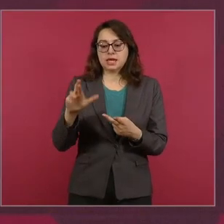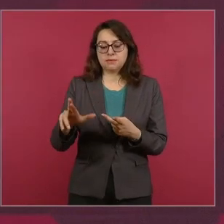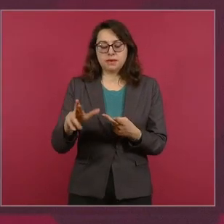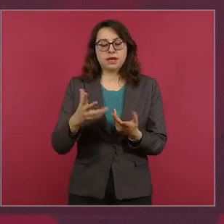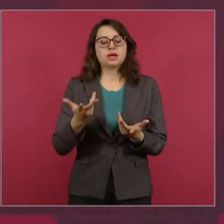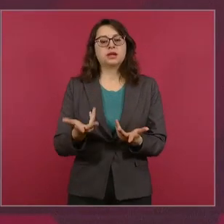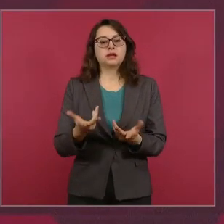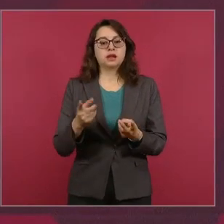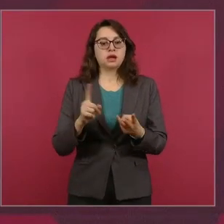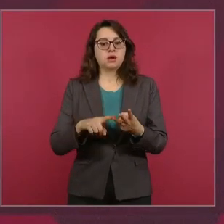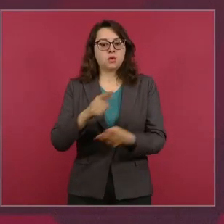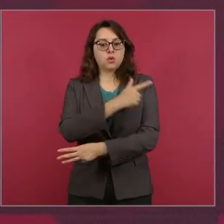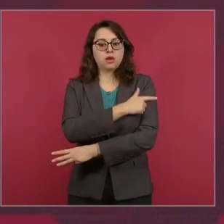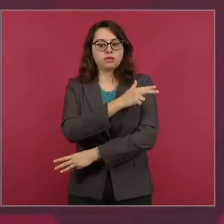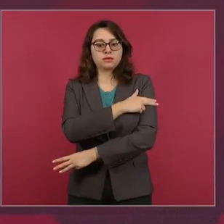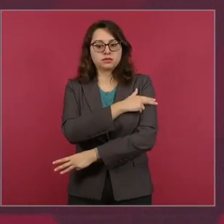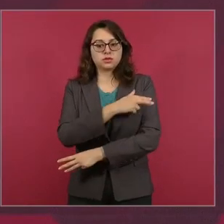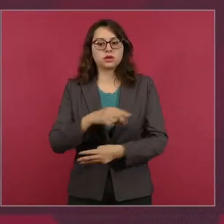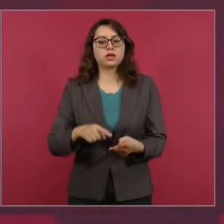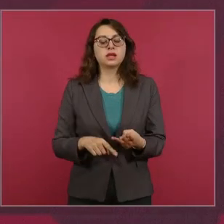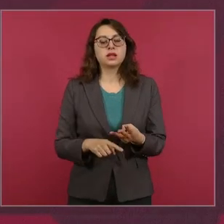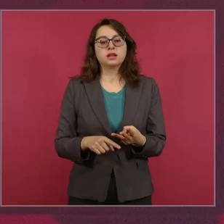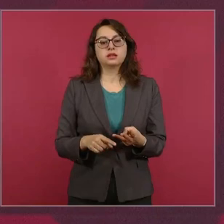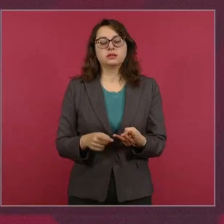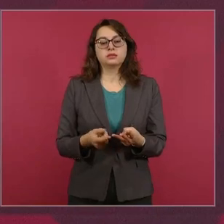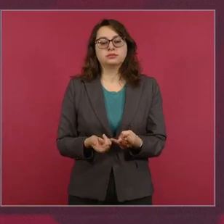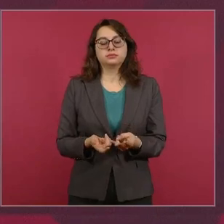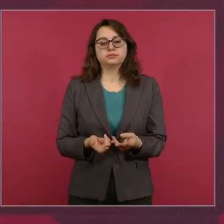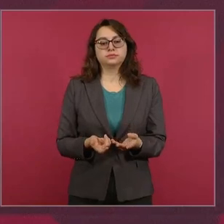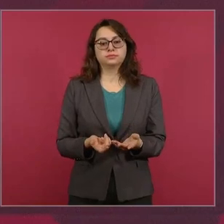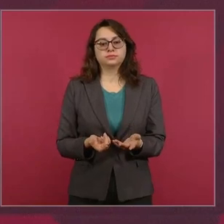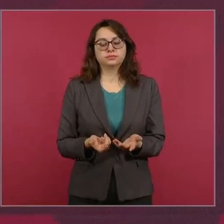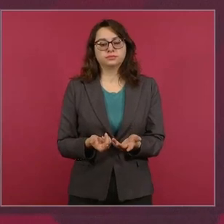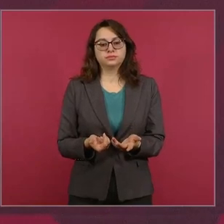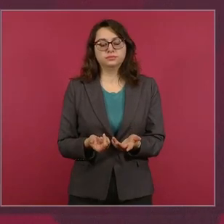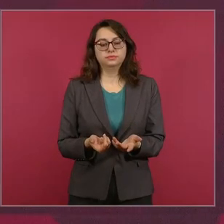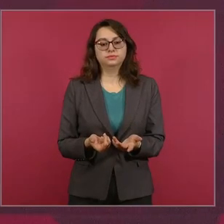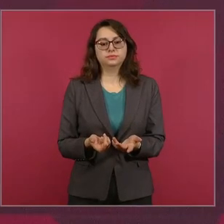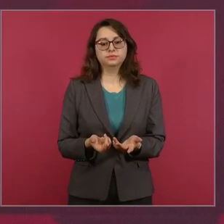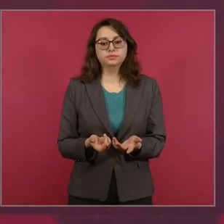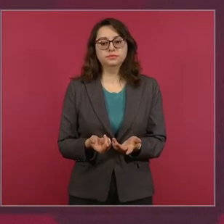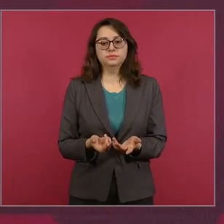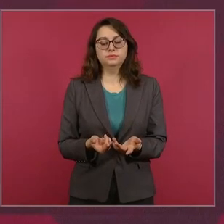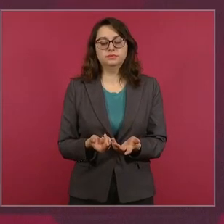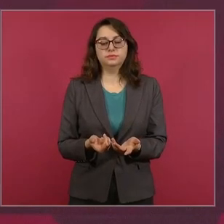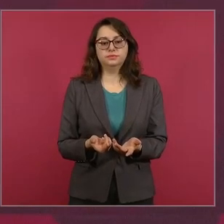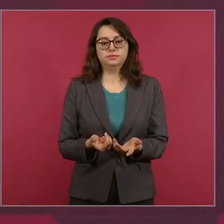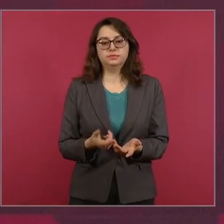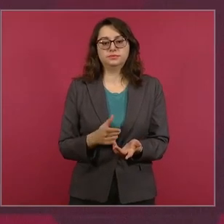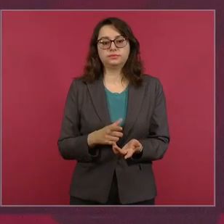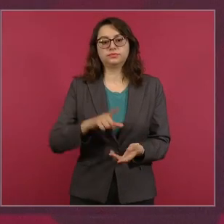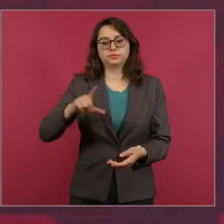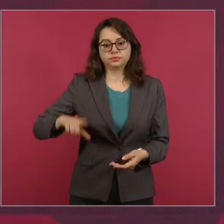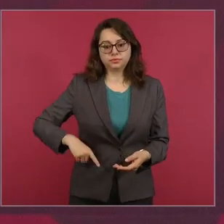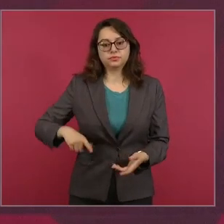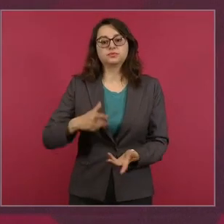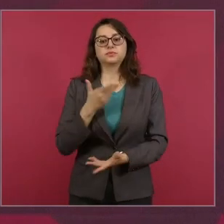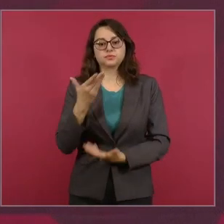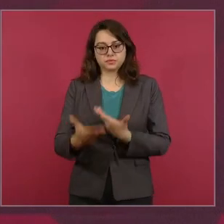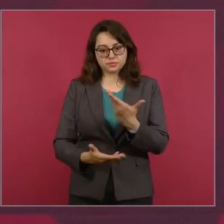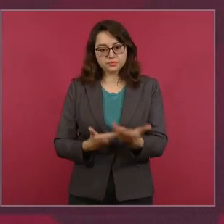la Guardia Nacional, los servidores de la nación,